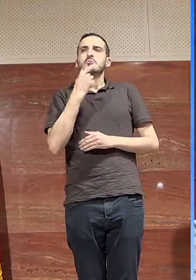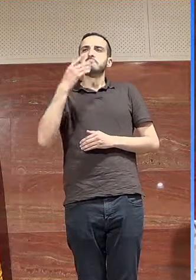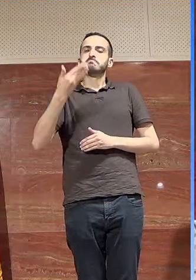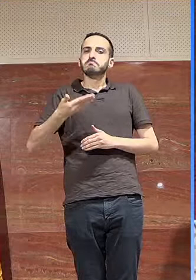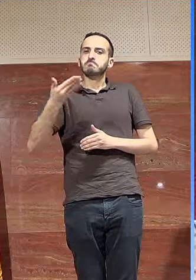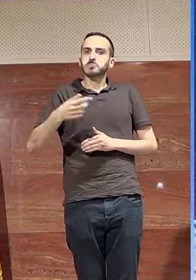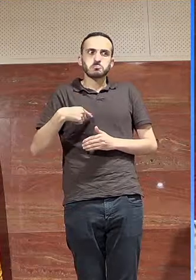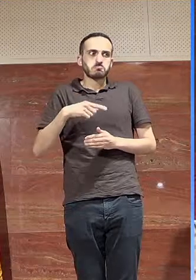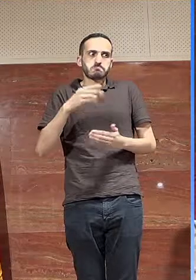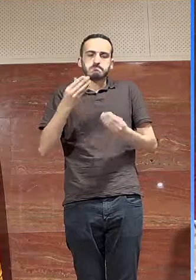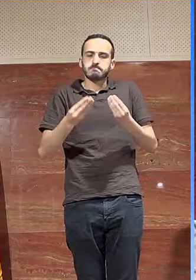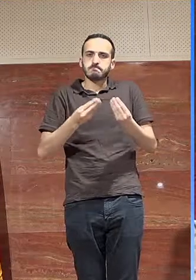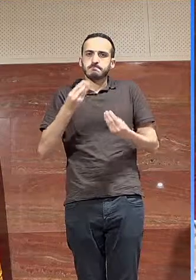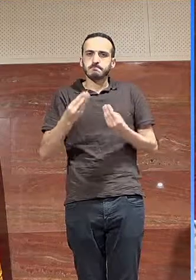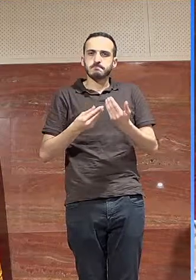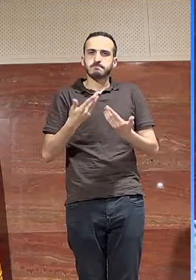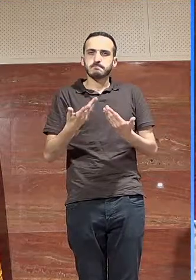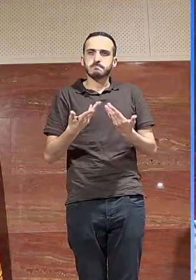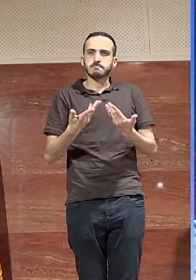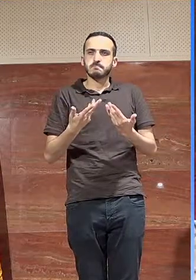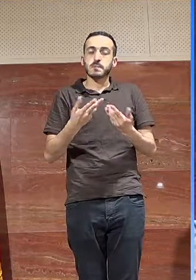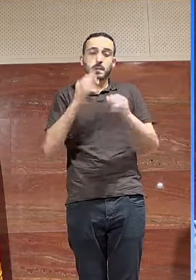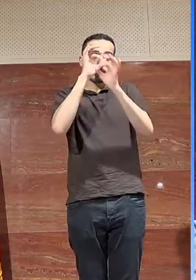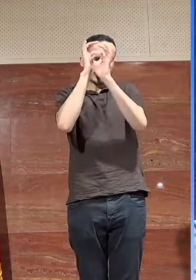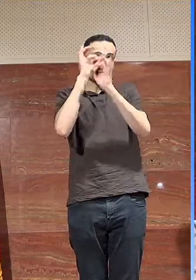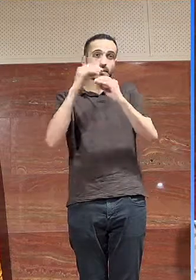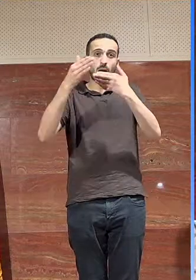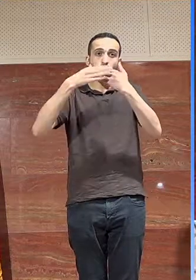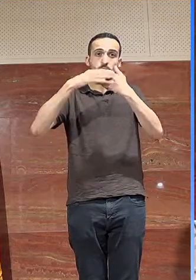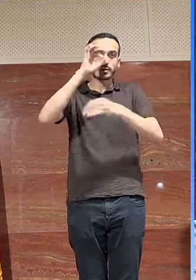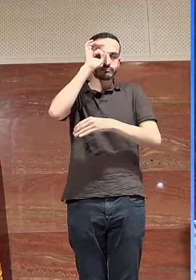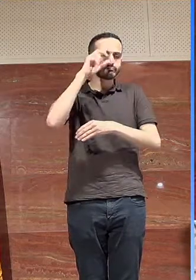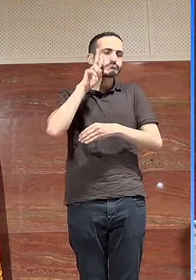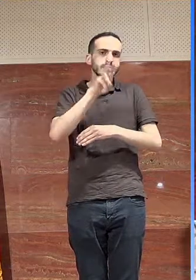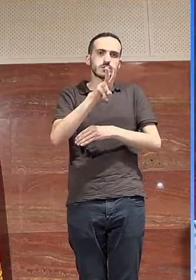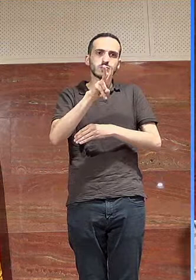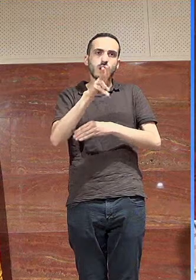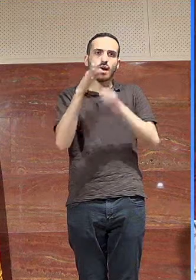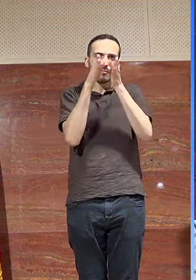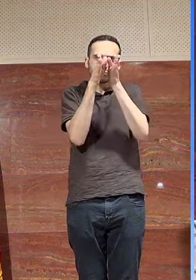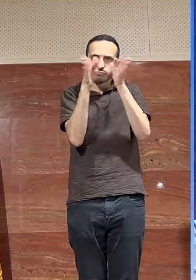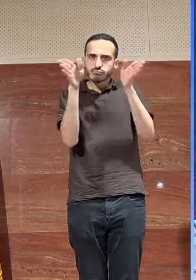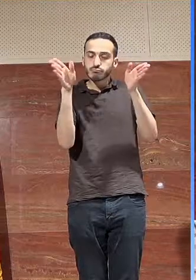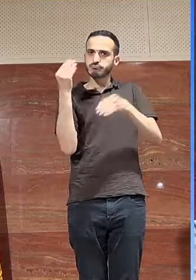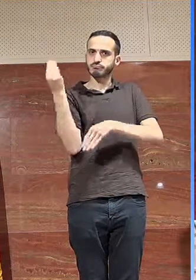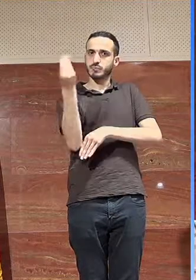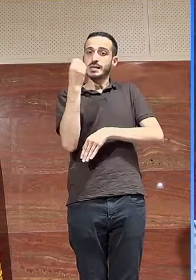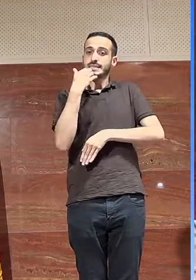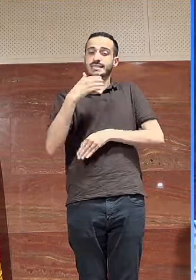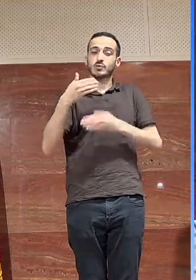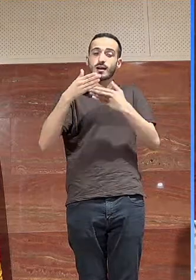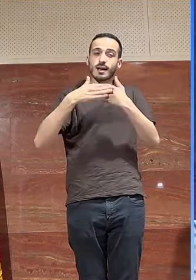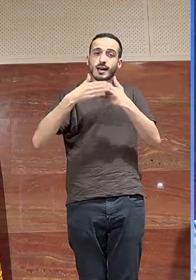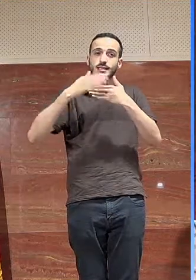pues, mirillas con un ángulo de visión mayor y la posibilidad de que puedas encender la luz del descansillo de